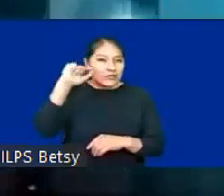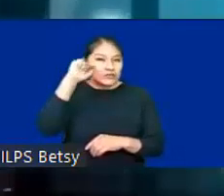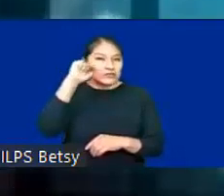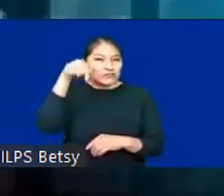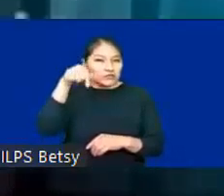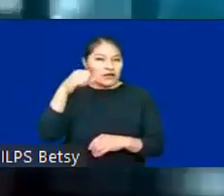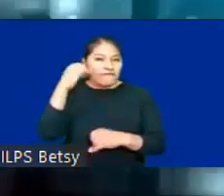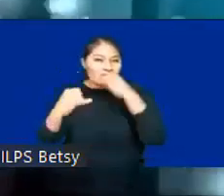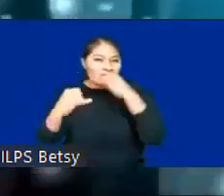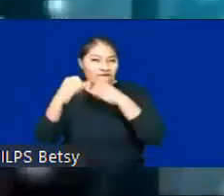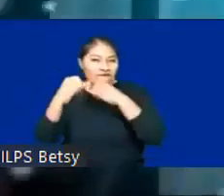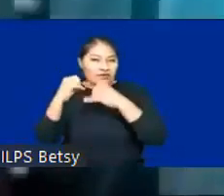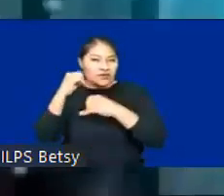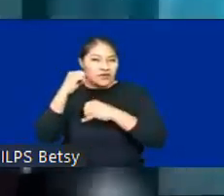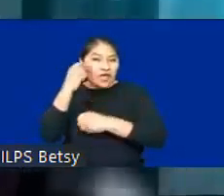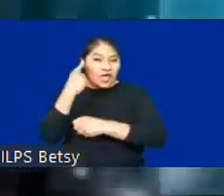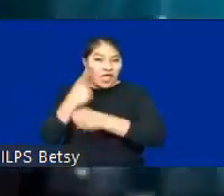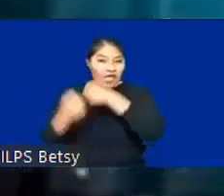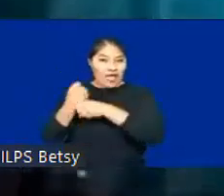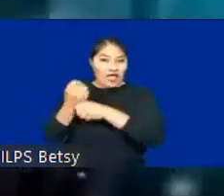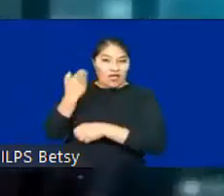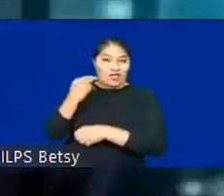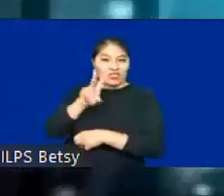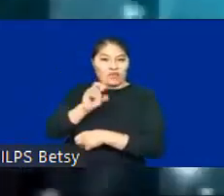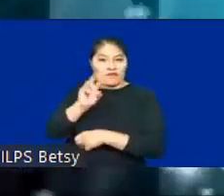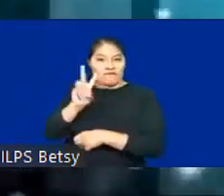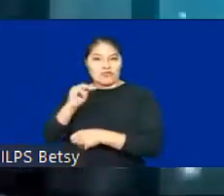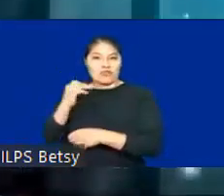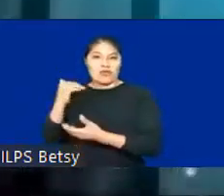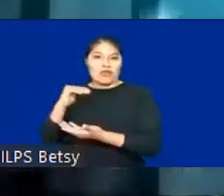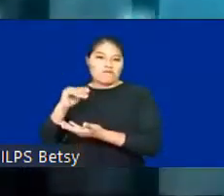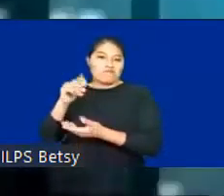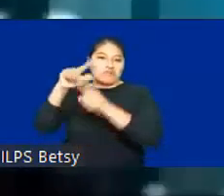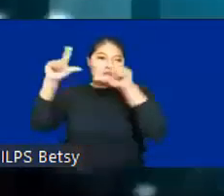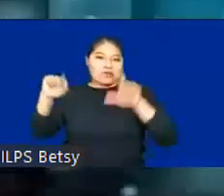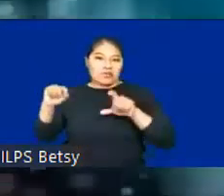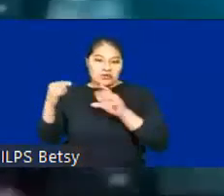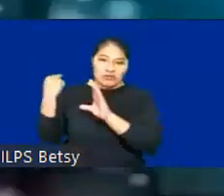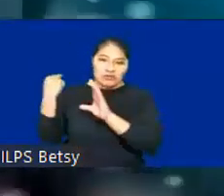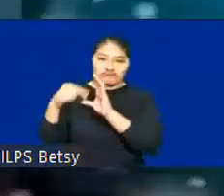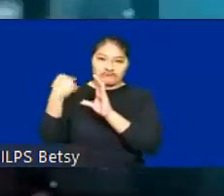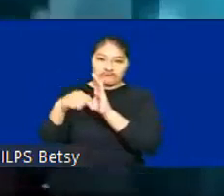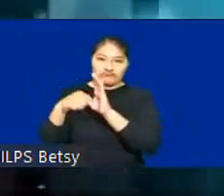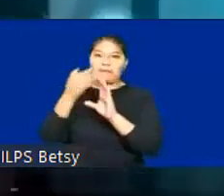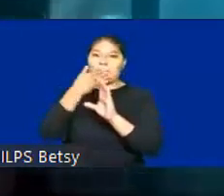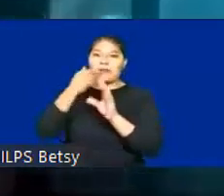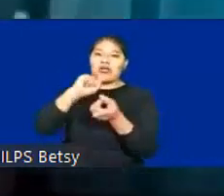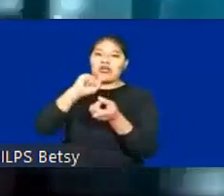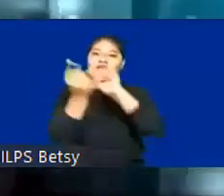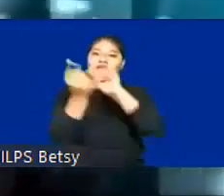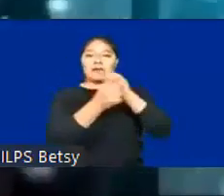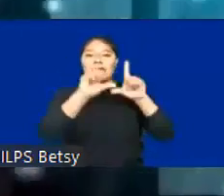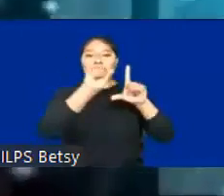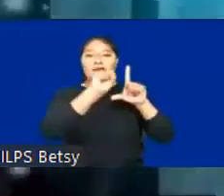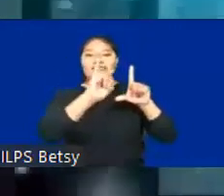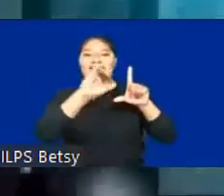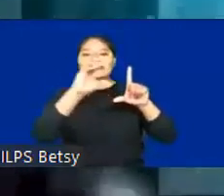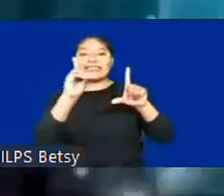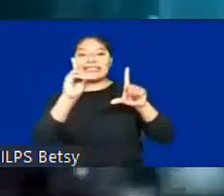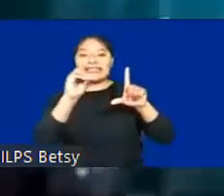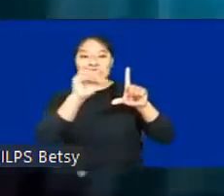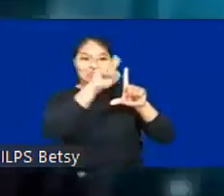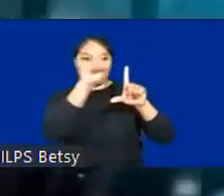títulos presentados a través del CID, es decir, de la plataforma digital o virtual, y ya los